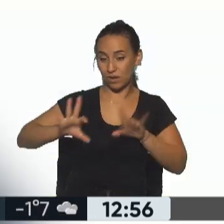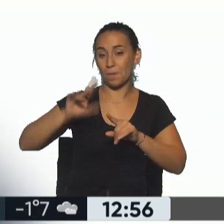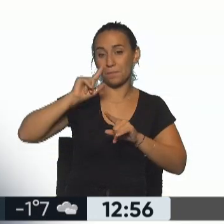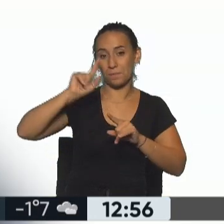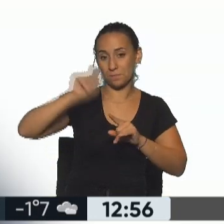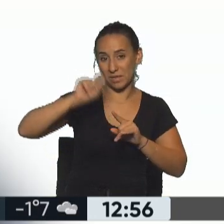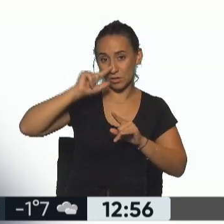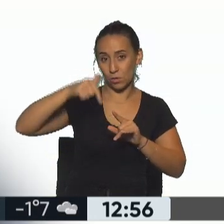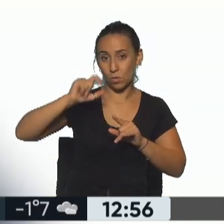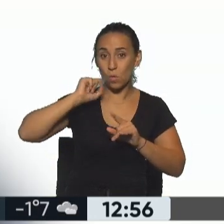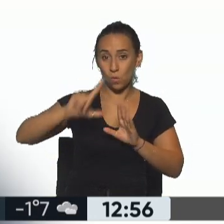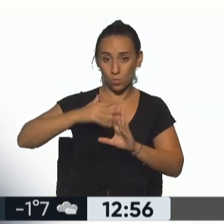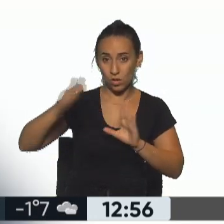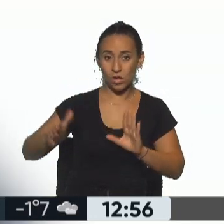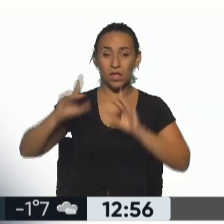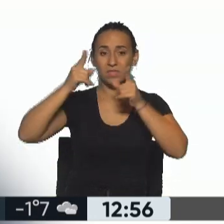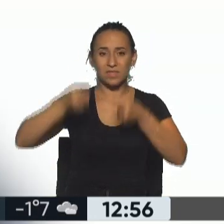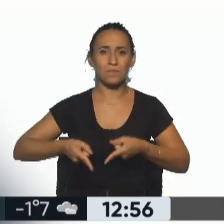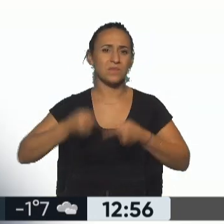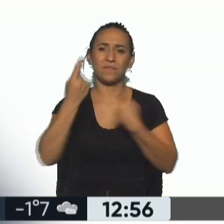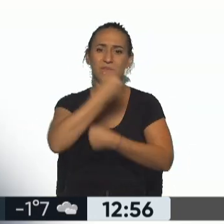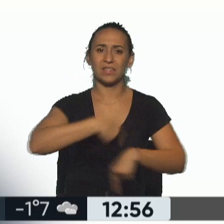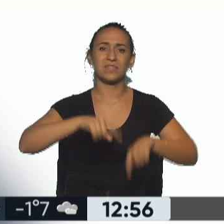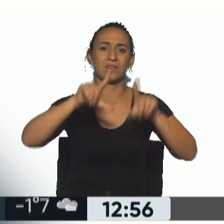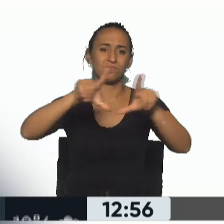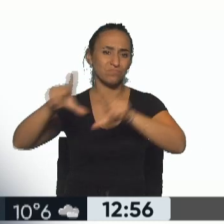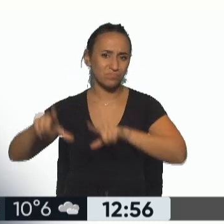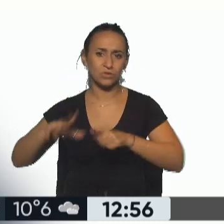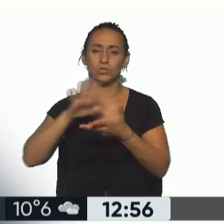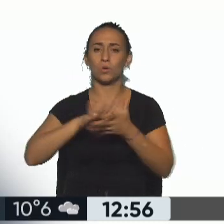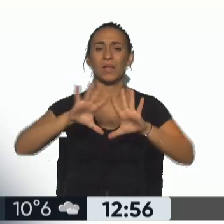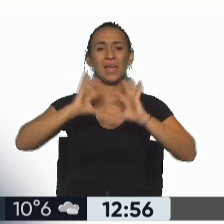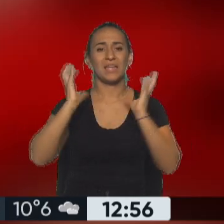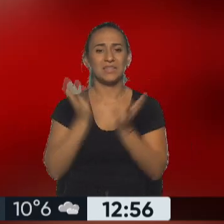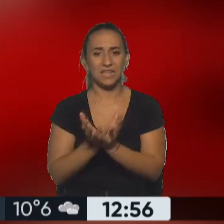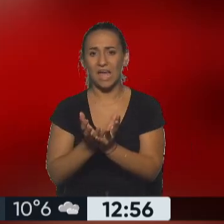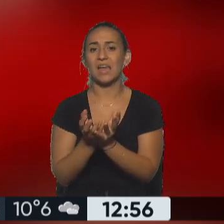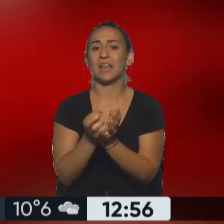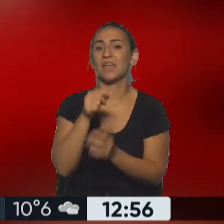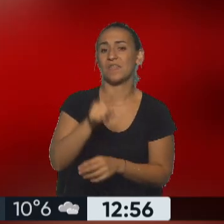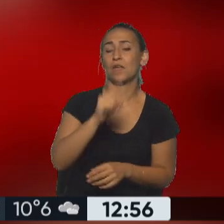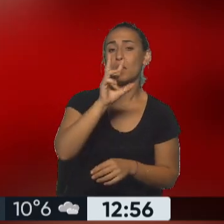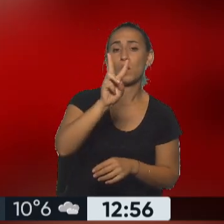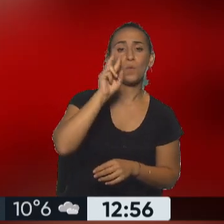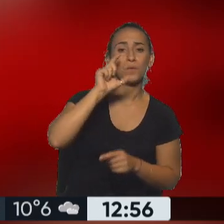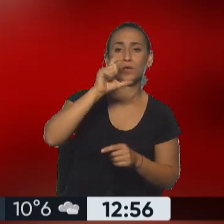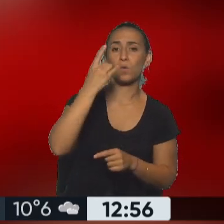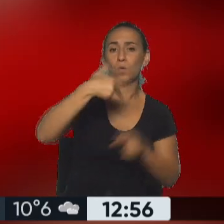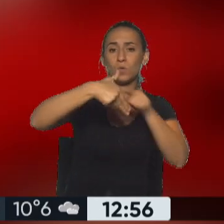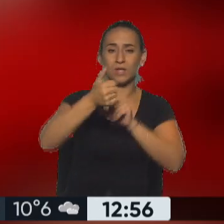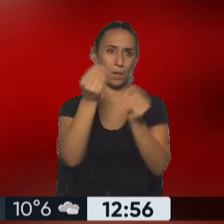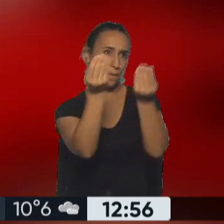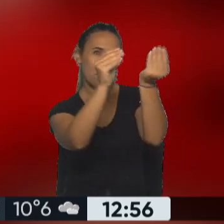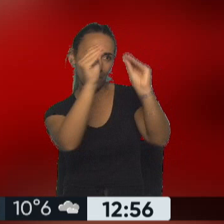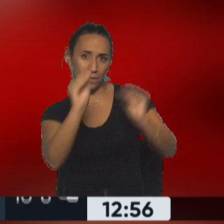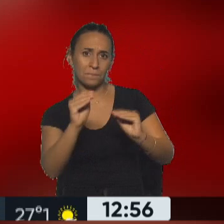También Soñar el agua, recrear la humedad en la tierra, un trabajo de Cecilia Vicuña. Distintas muestras que